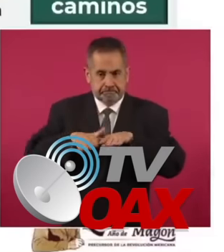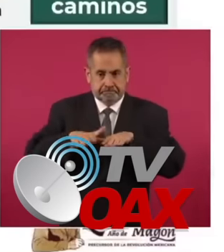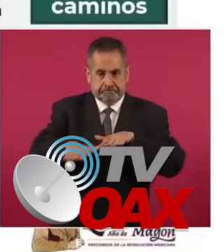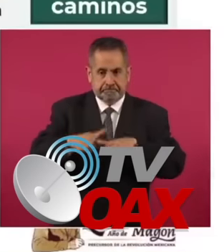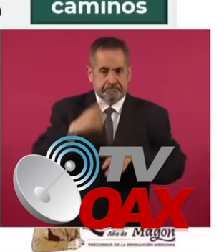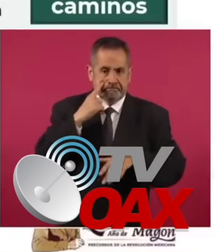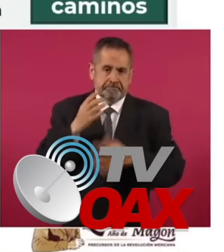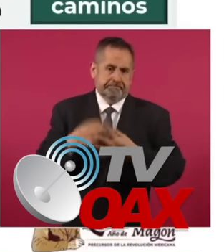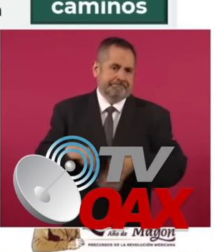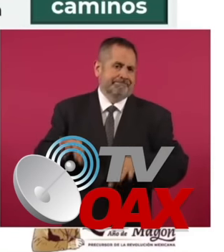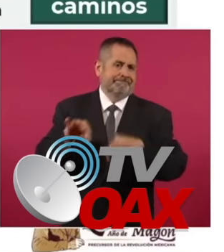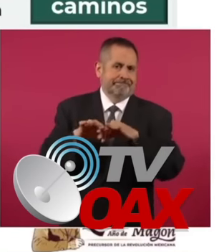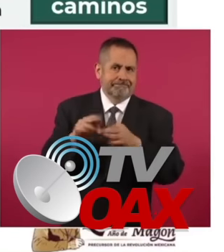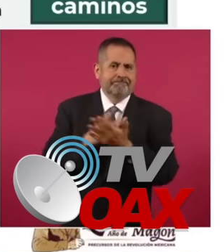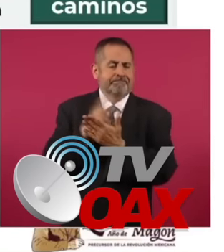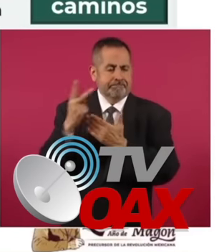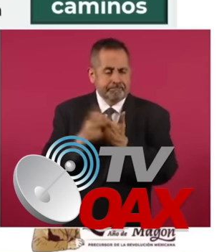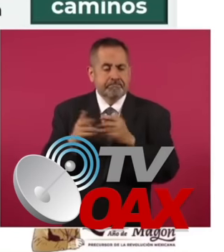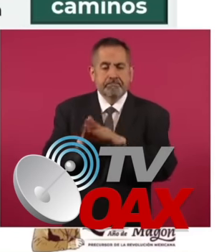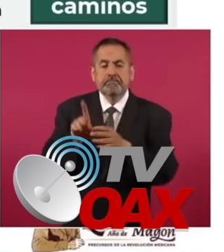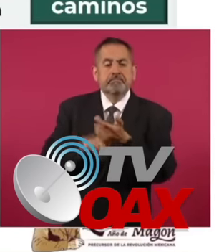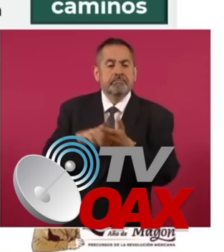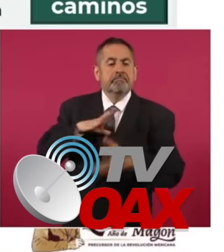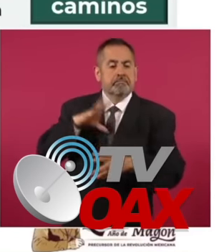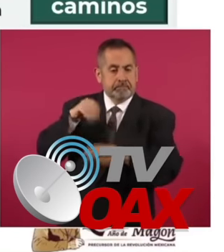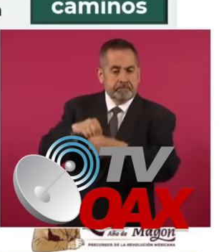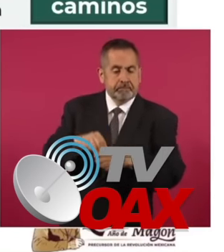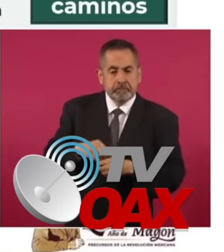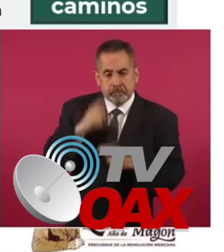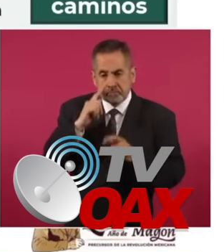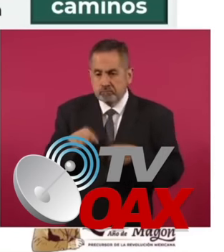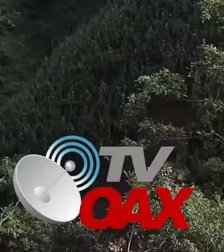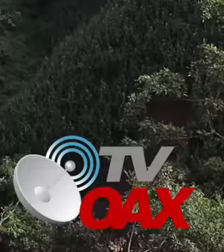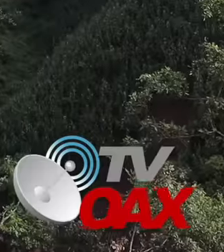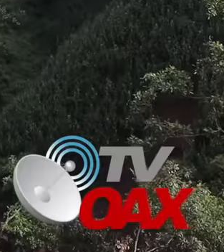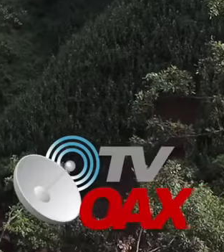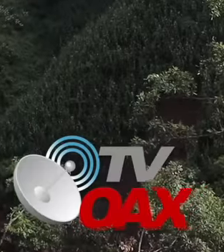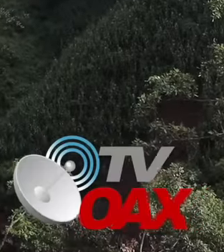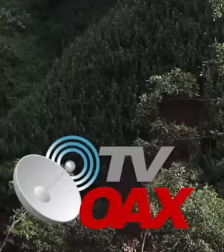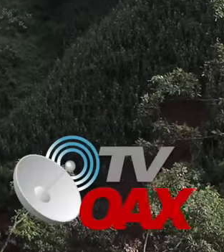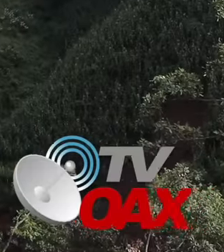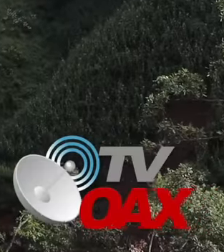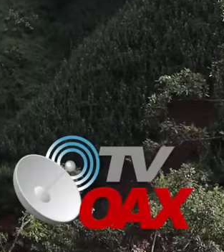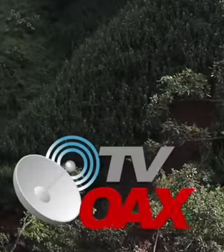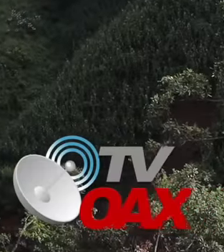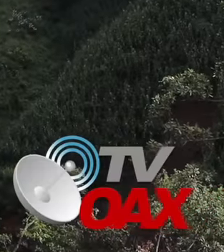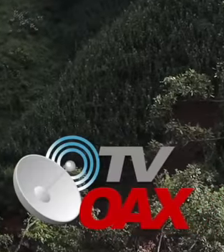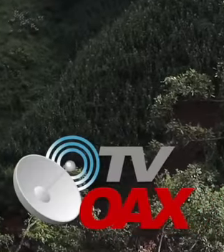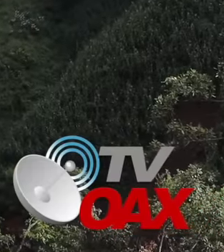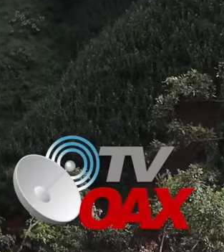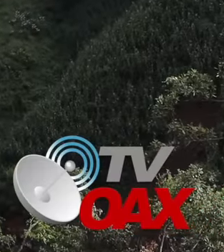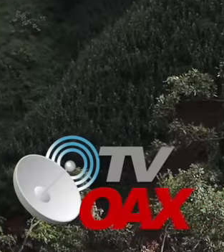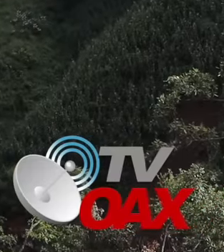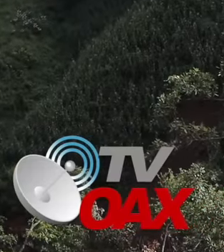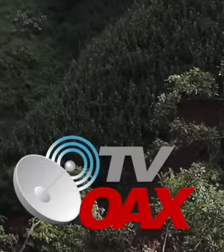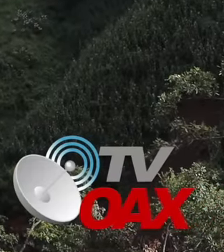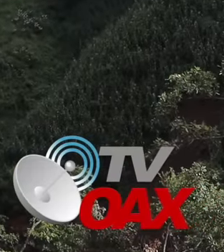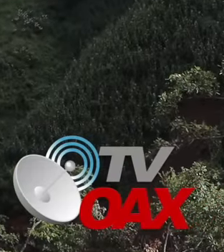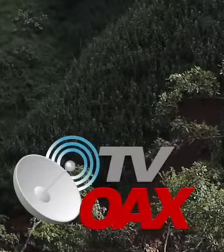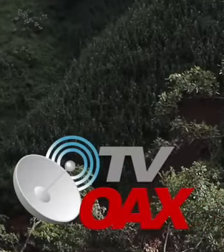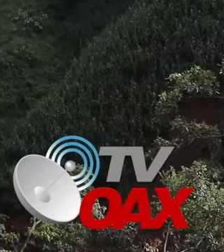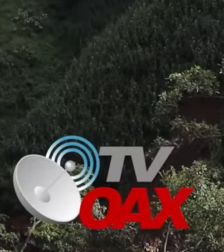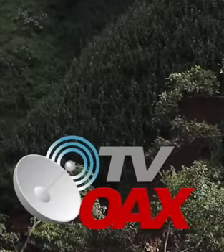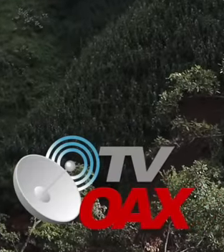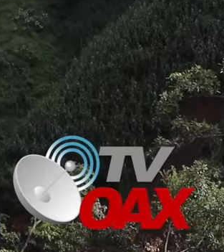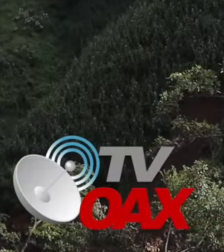principales programas que tenemos, en donde se les da el beneficio directamente a la población, en donde